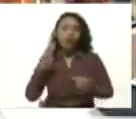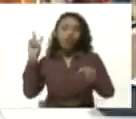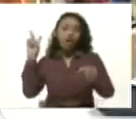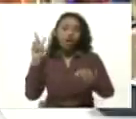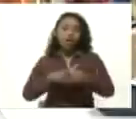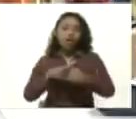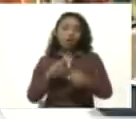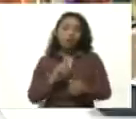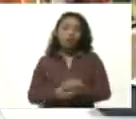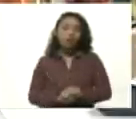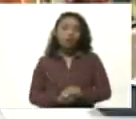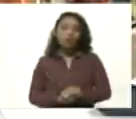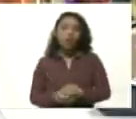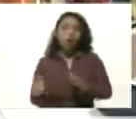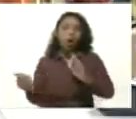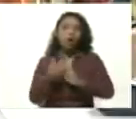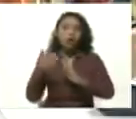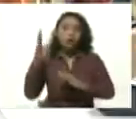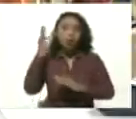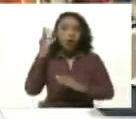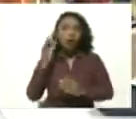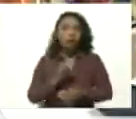Violaciones contra mujeres.